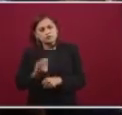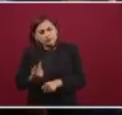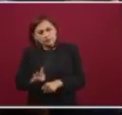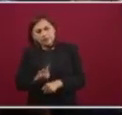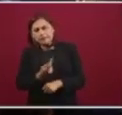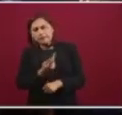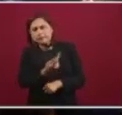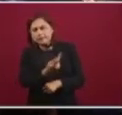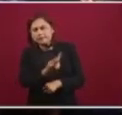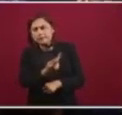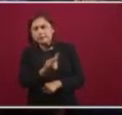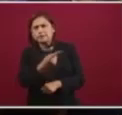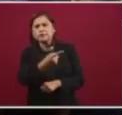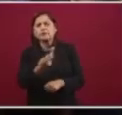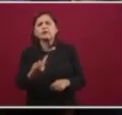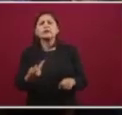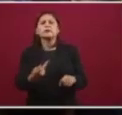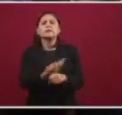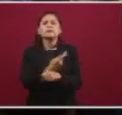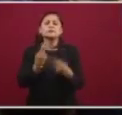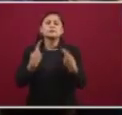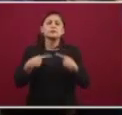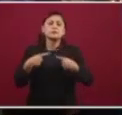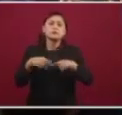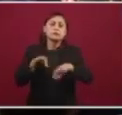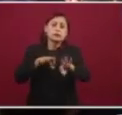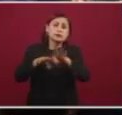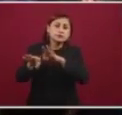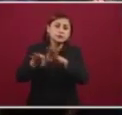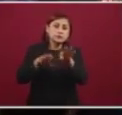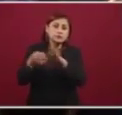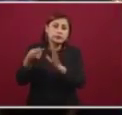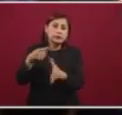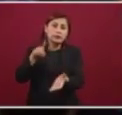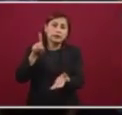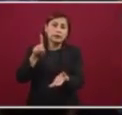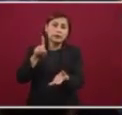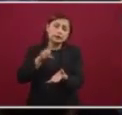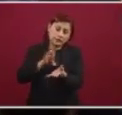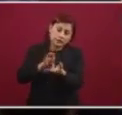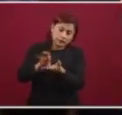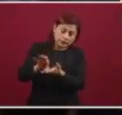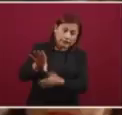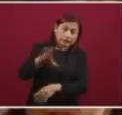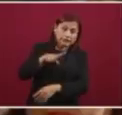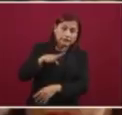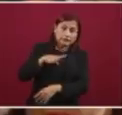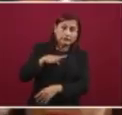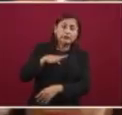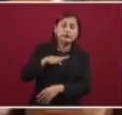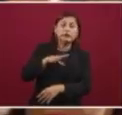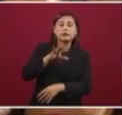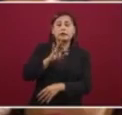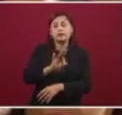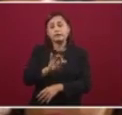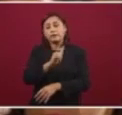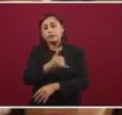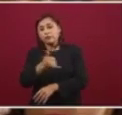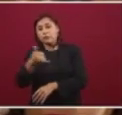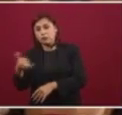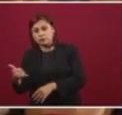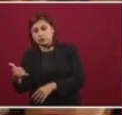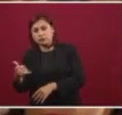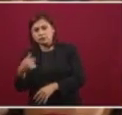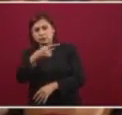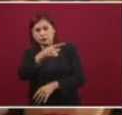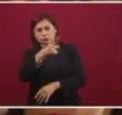intereses que se le cobran a los trabajadores que tienen un crédito del FOVESTE, y usted dijo que se aplicaría en estos casos el mismo trato